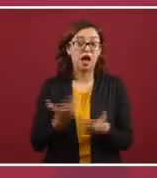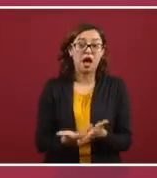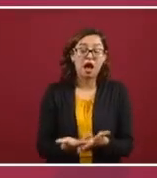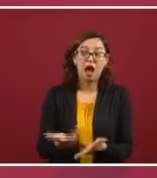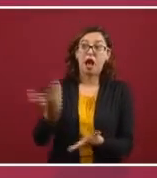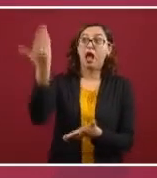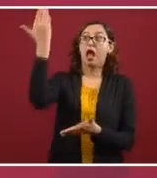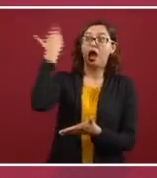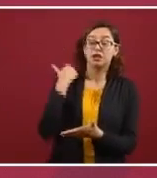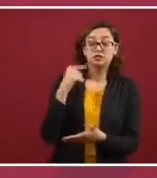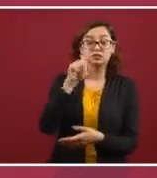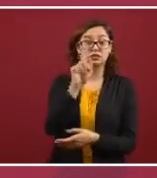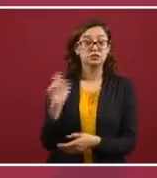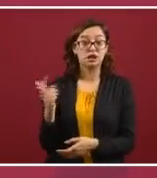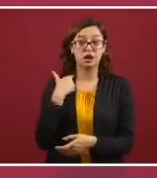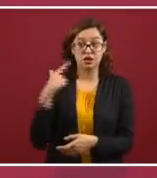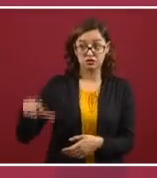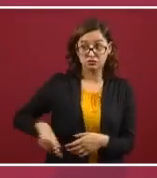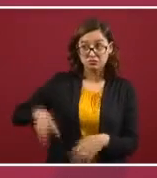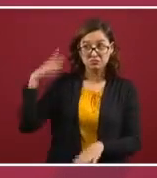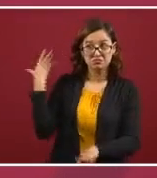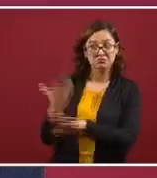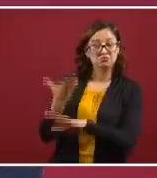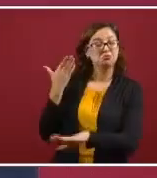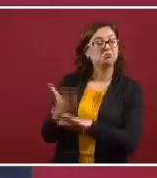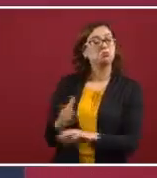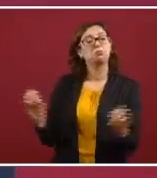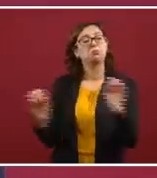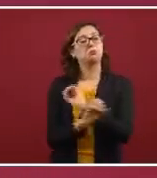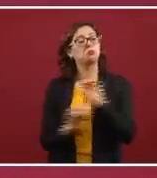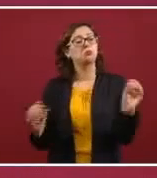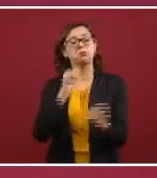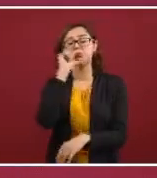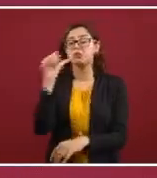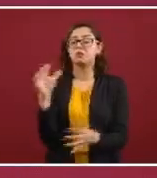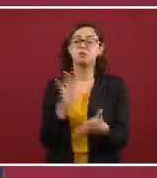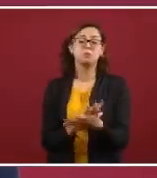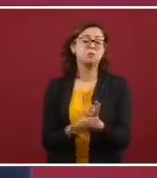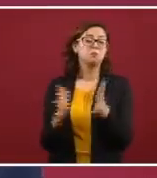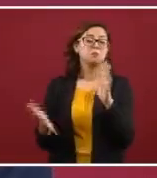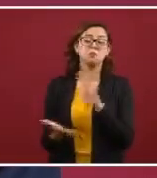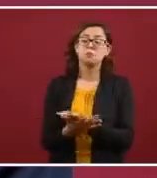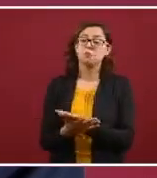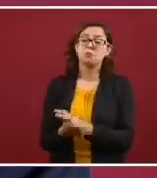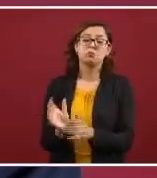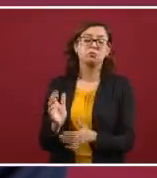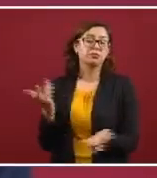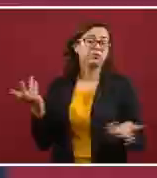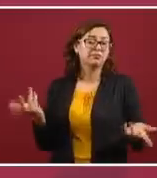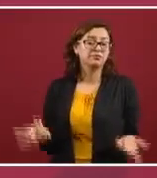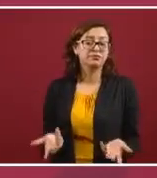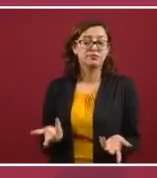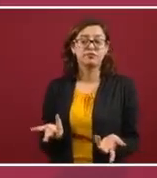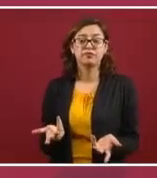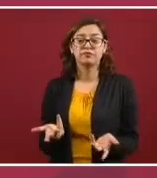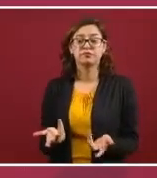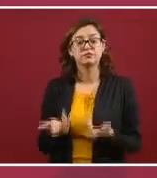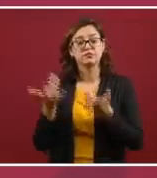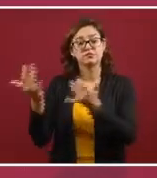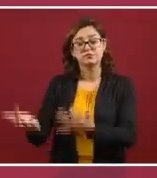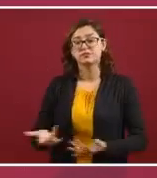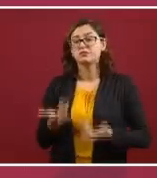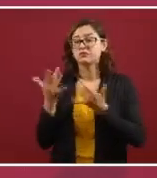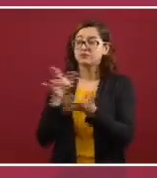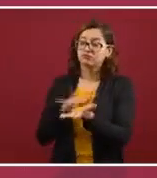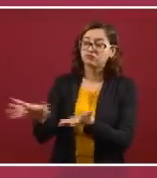los alcahuetes. Fueron los que se dedicaron a quemar incienso,